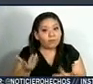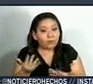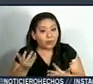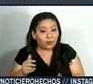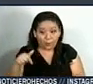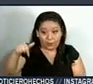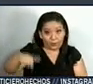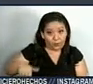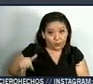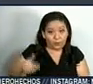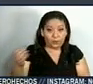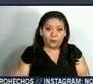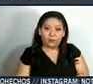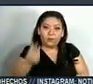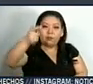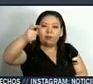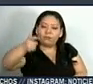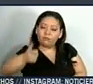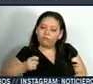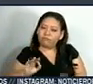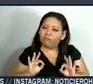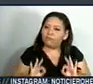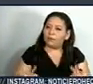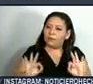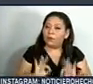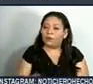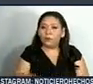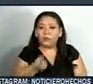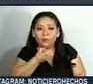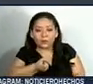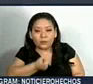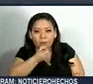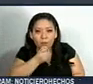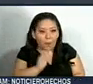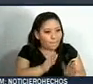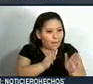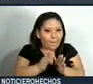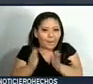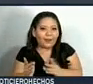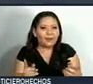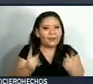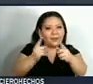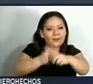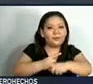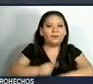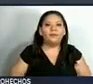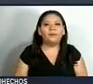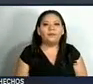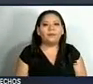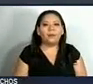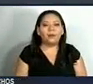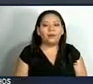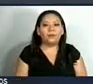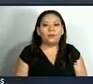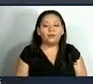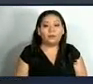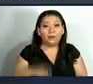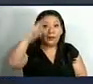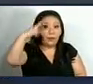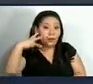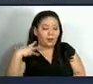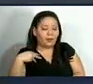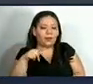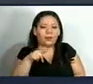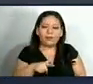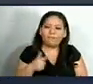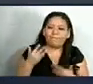mes seamos portadores de buenas noticias y que la situación comience a mejorar poco a poco. Así es, esto es lo